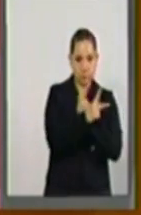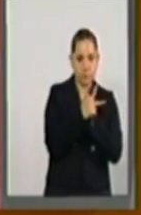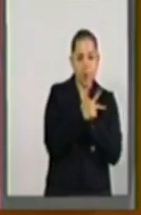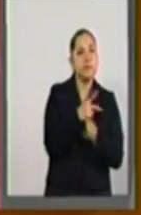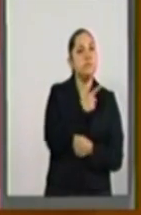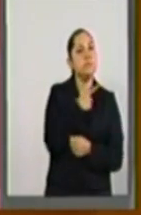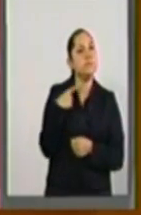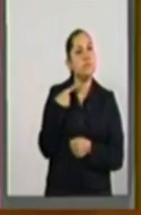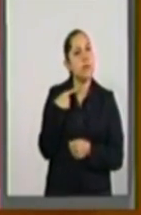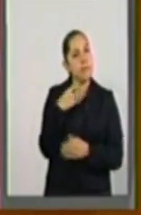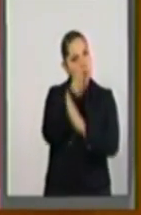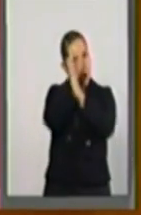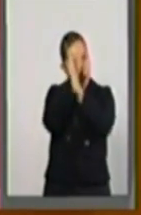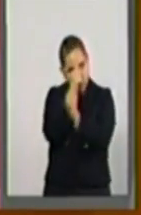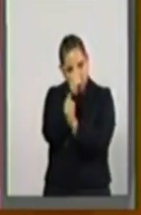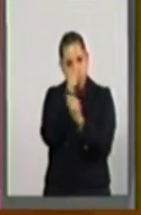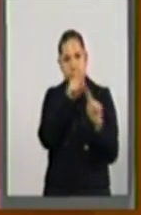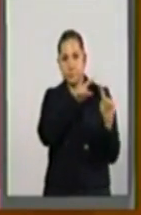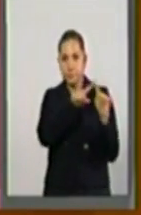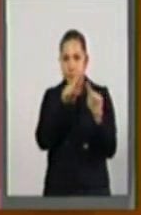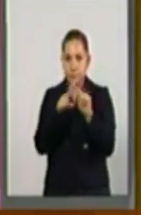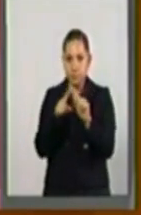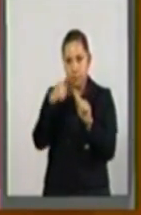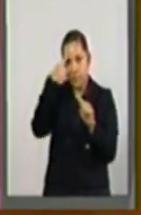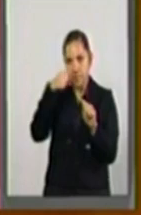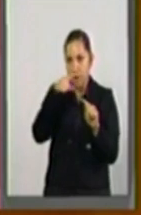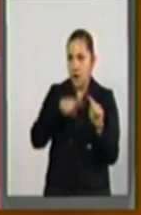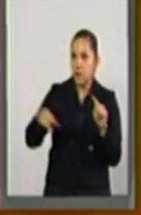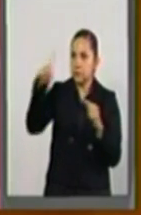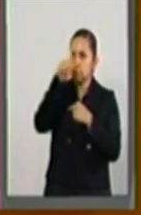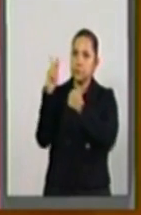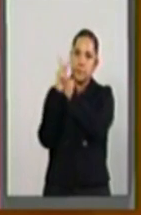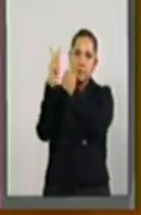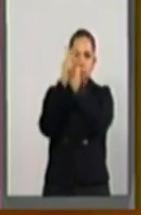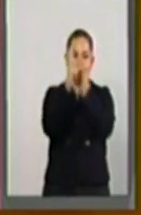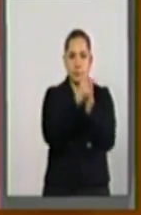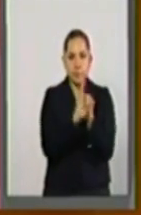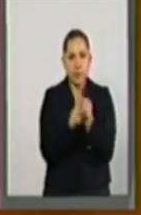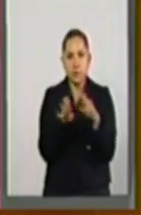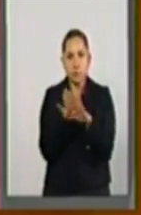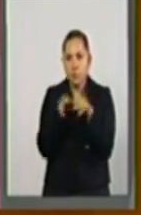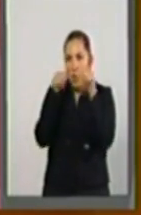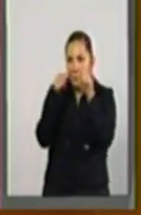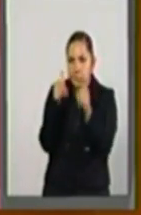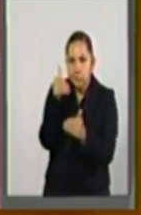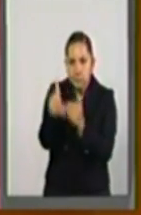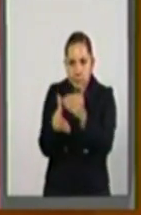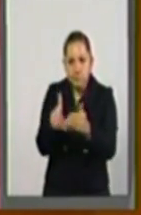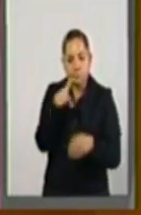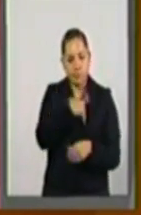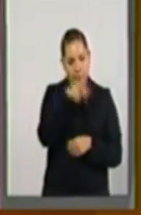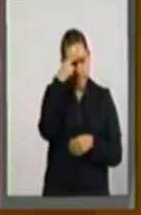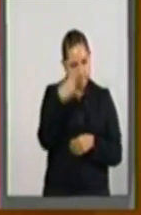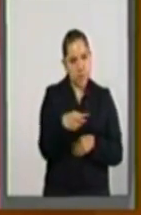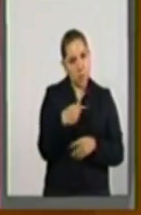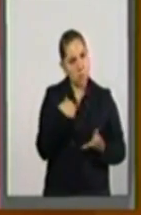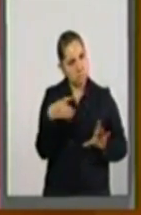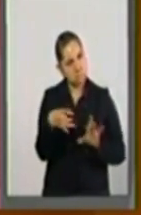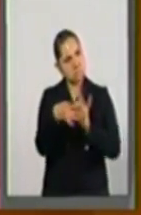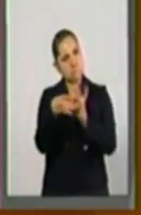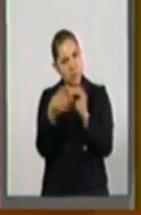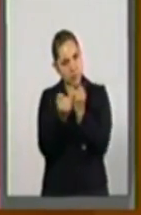acordadas en el ámbito de la Comunidad de Naciones. En ambos casos, y como se había previsto